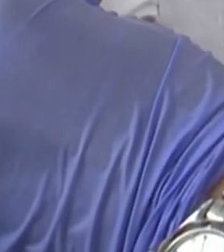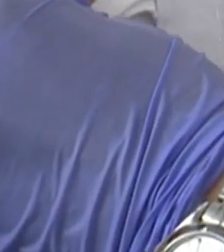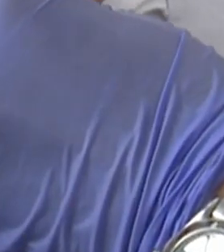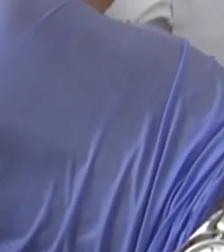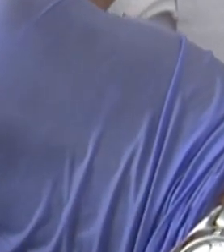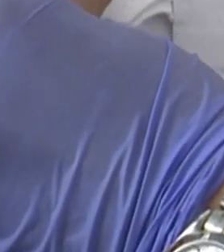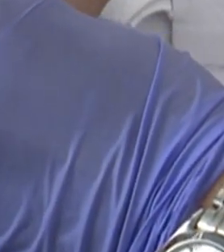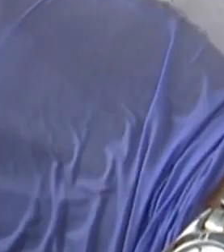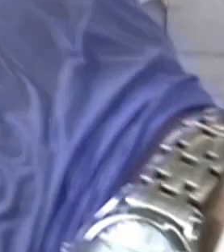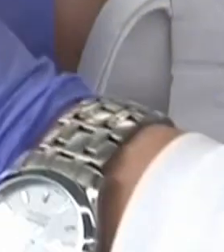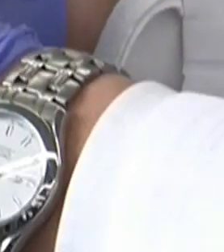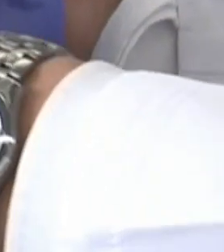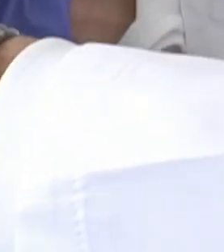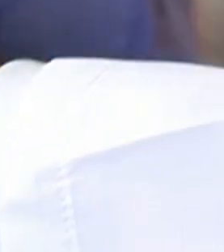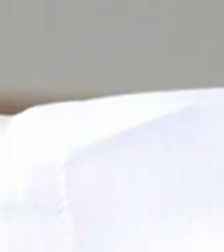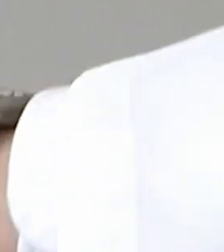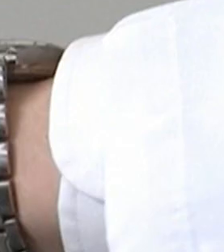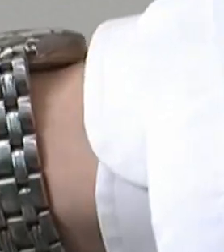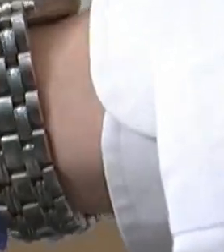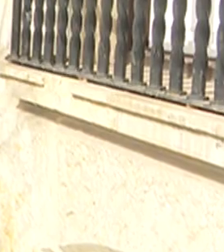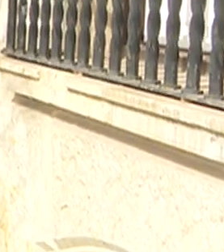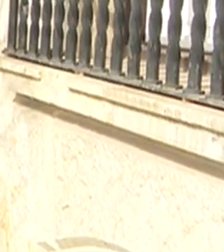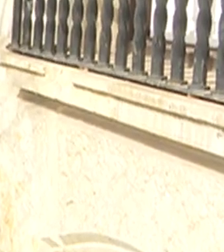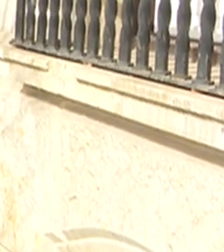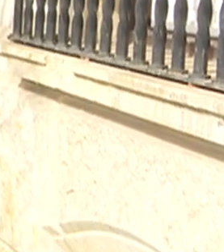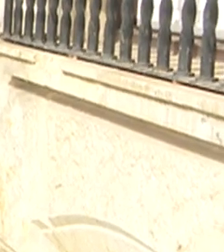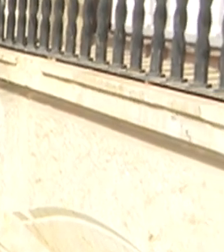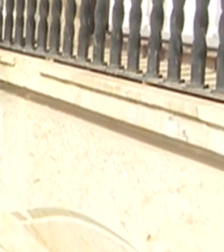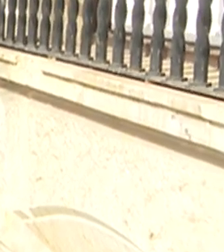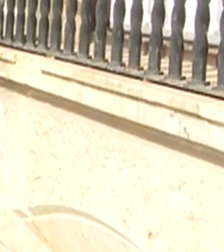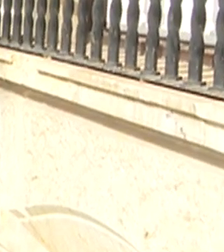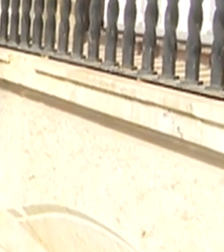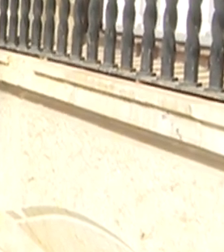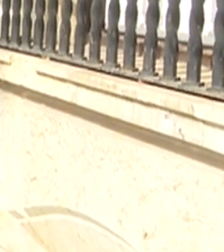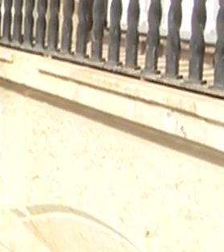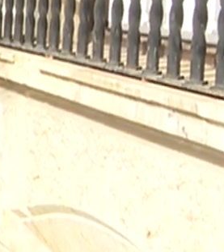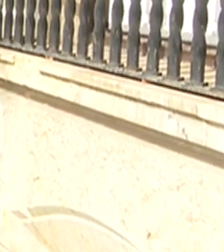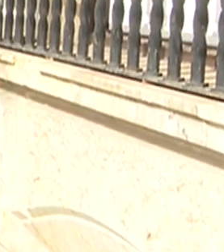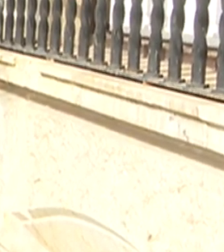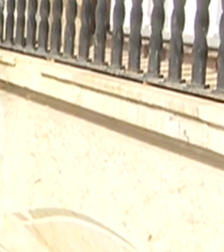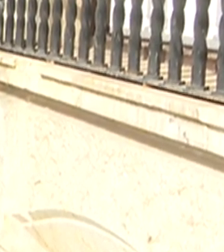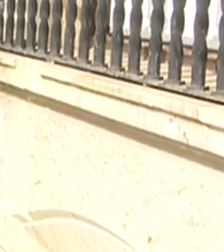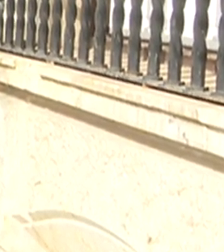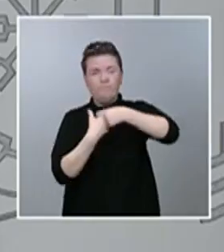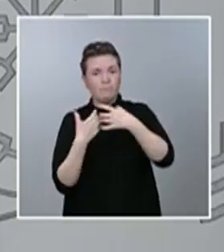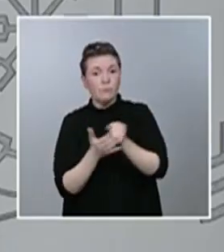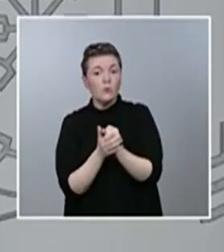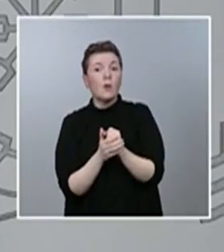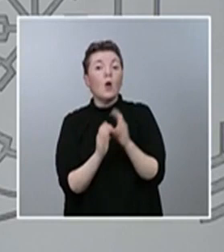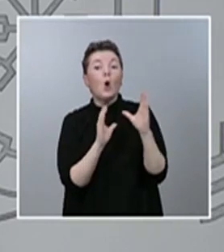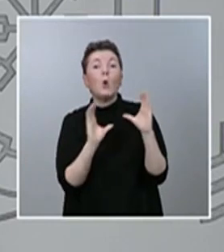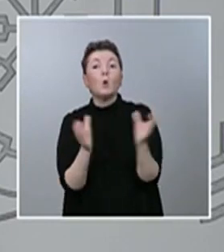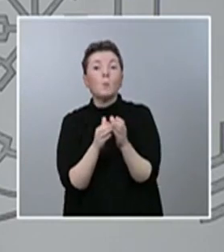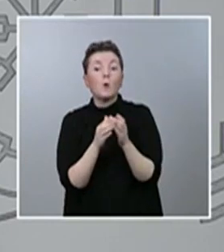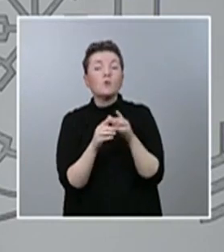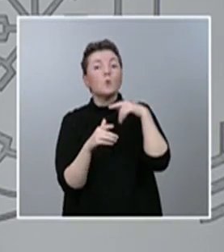frente al virus el 2,3 por ciento de la población española una vez que finalice la vacunación a los mayores de 80 años si a los criterios